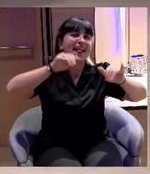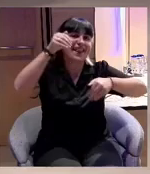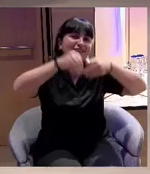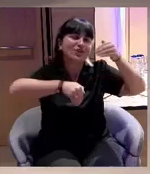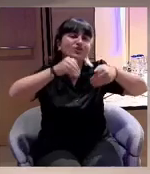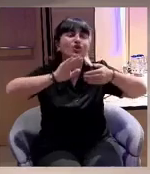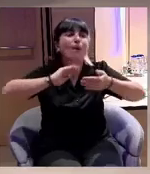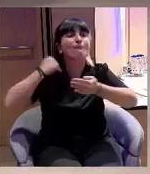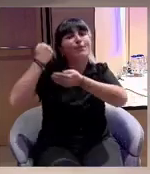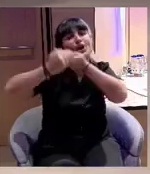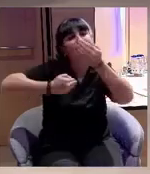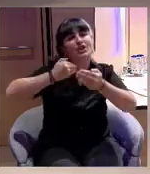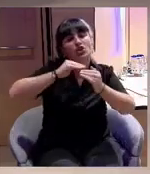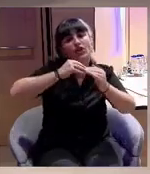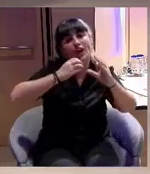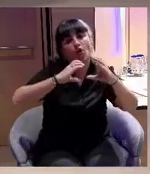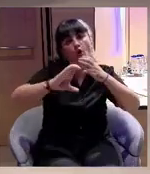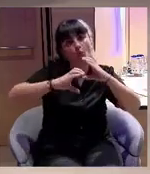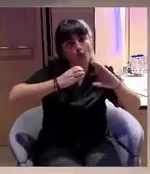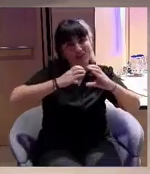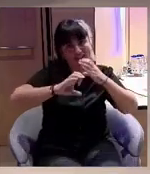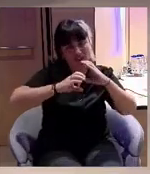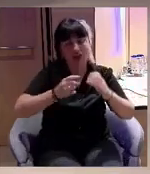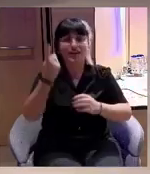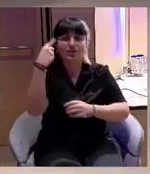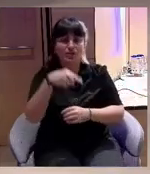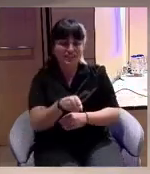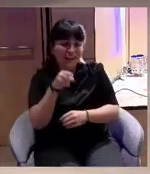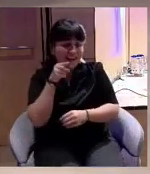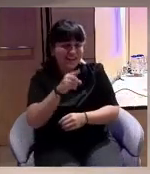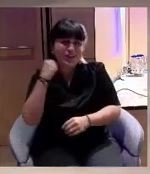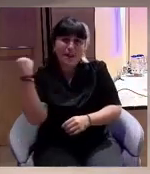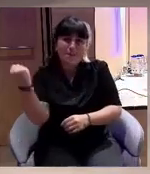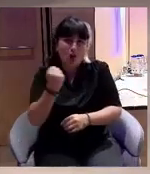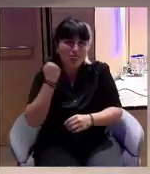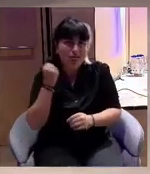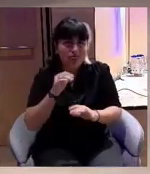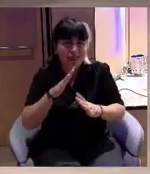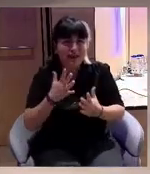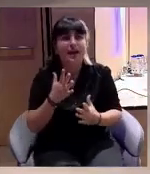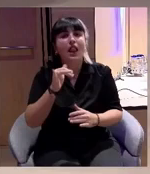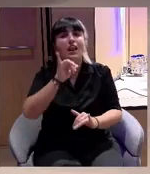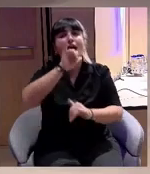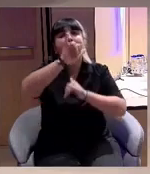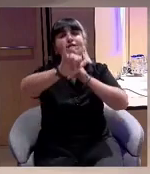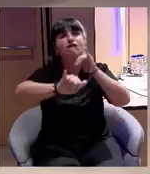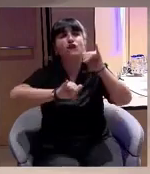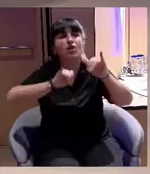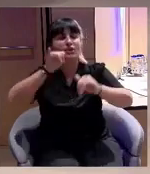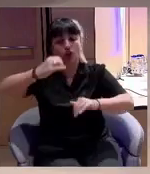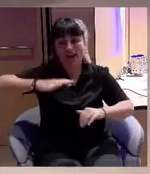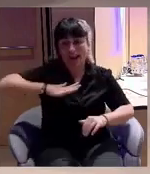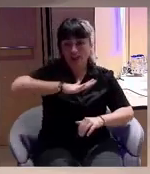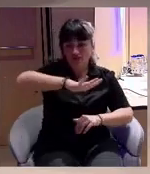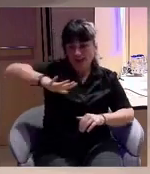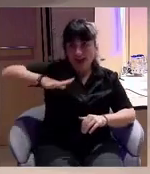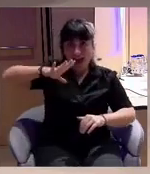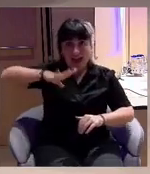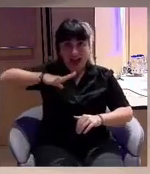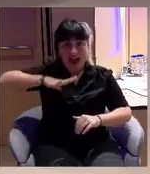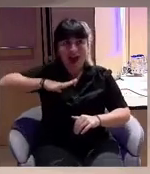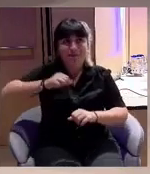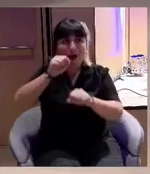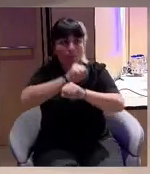en esos procesos de comunicación lo Central es la información con que cuentan los ciudadanos para decidir no y los